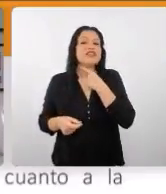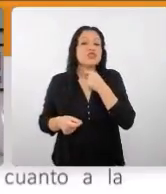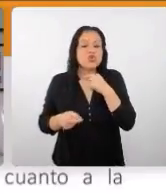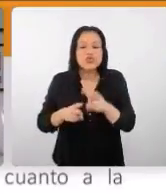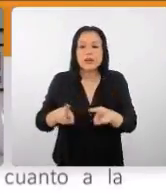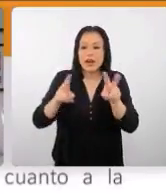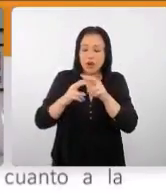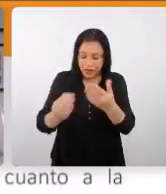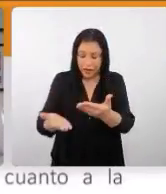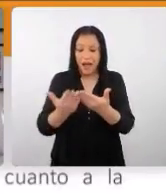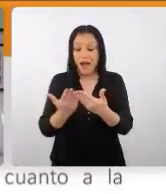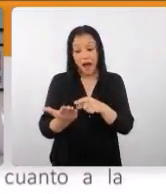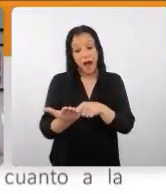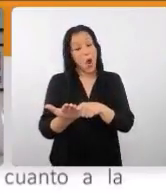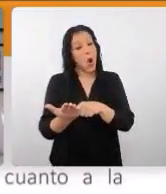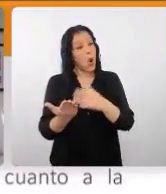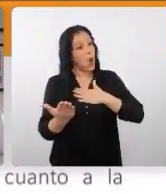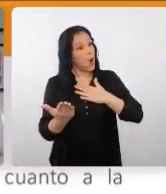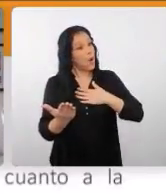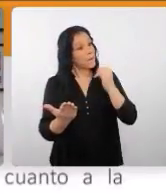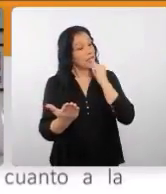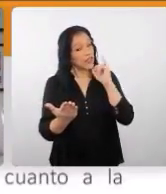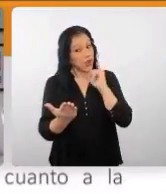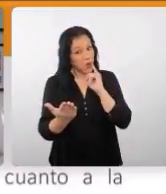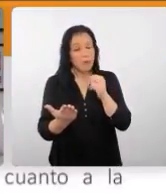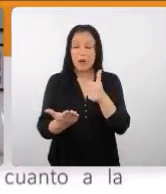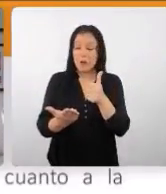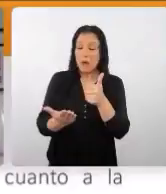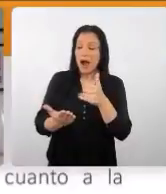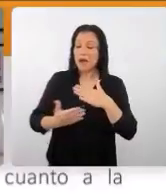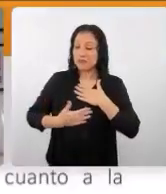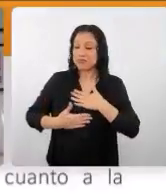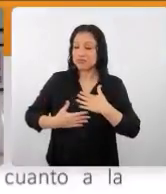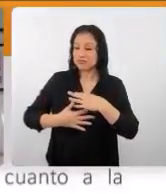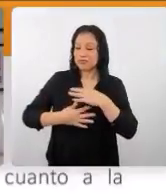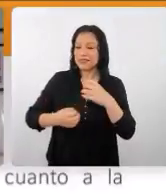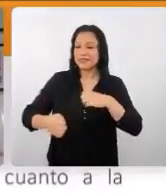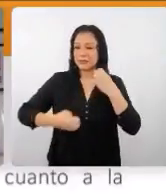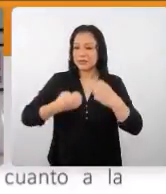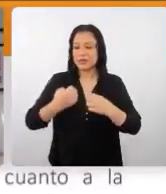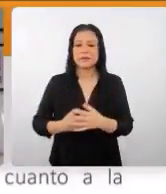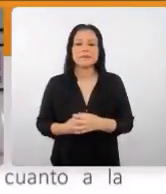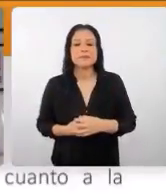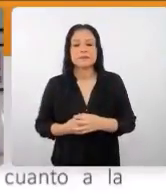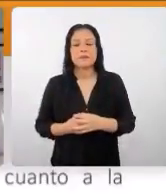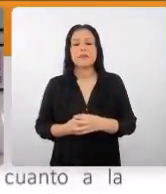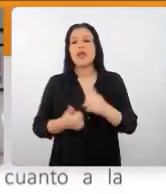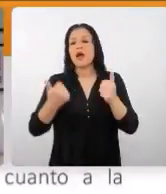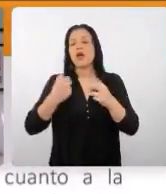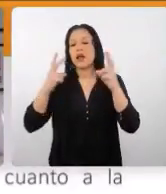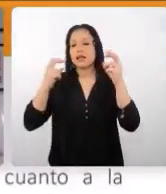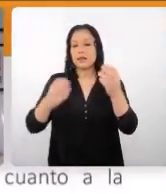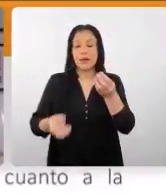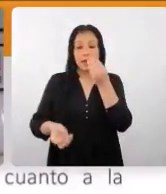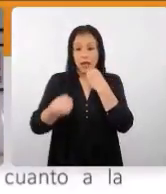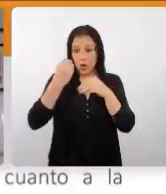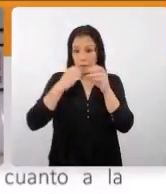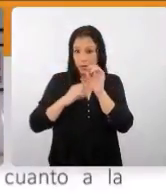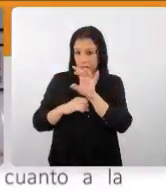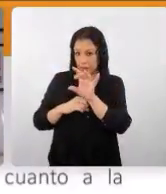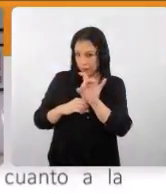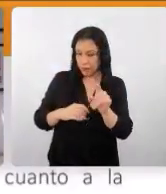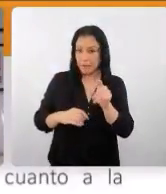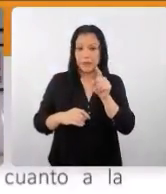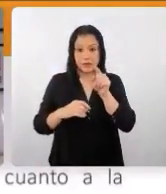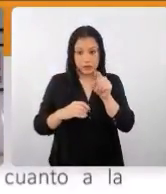y se siente más personalizado que se lo muestren en su idioma. lo que es la gastronomía es muy interesante para